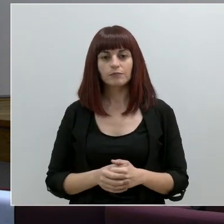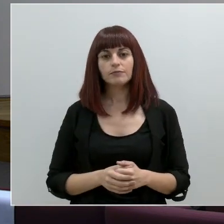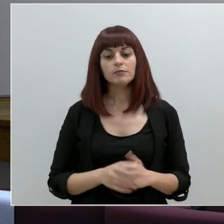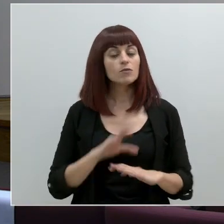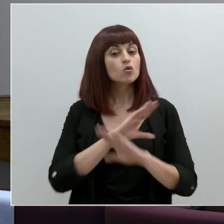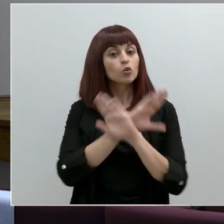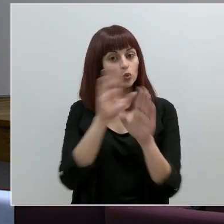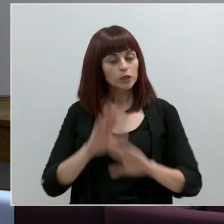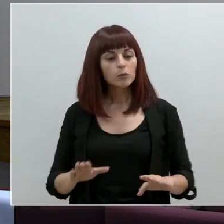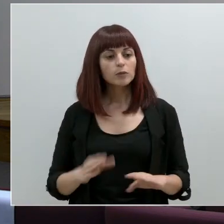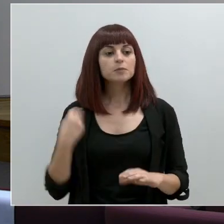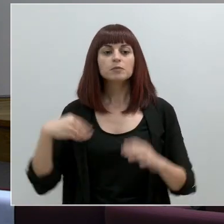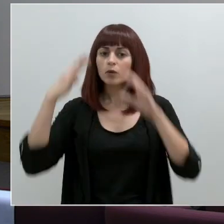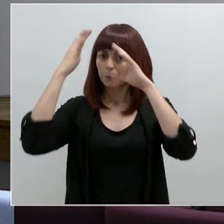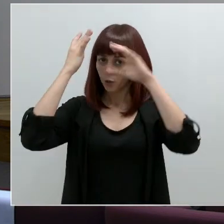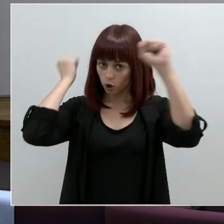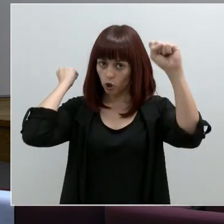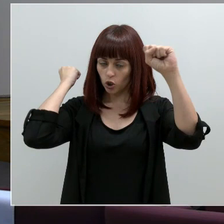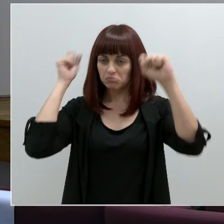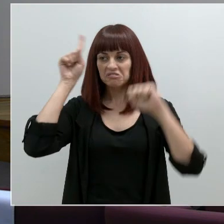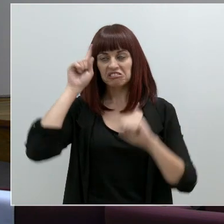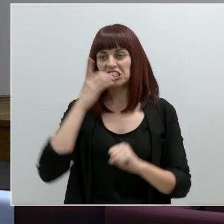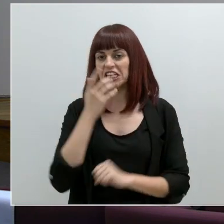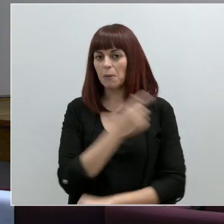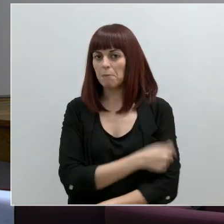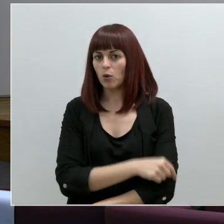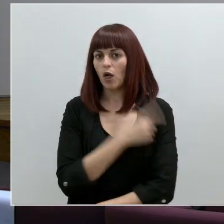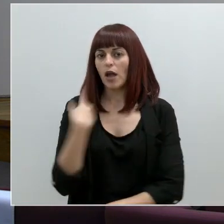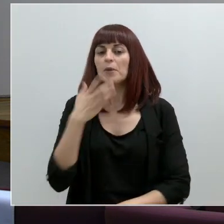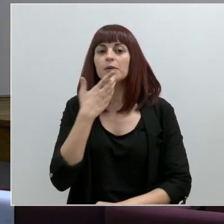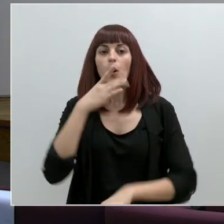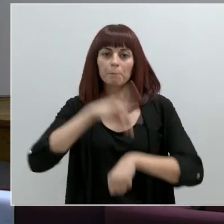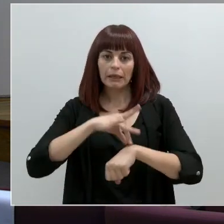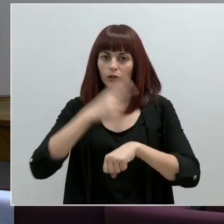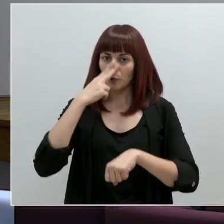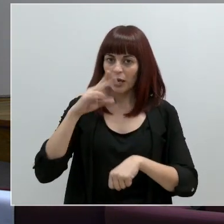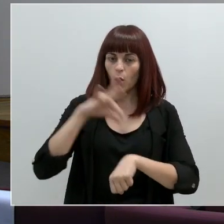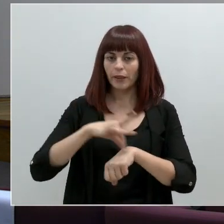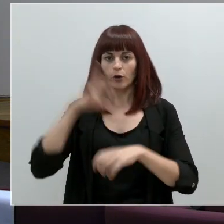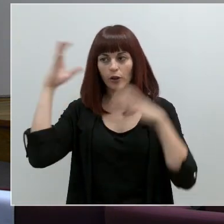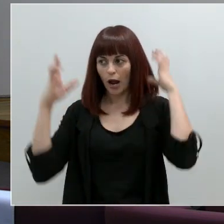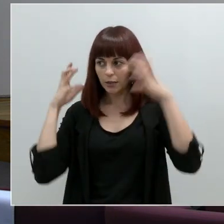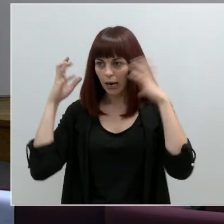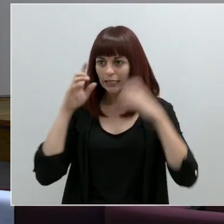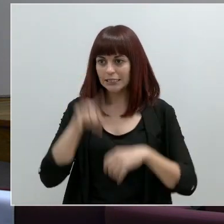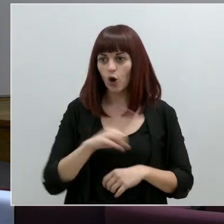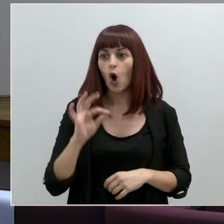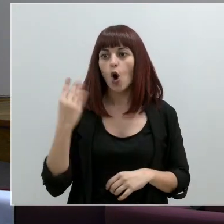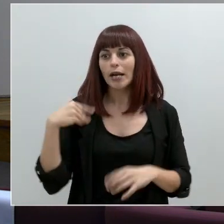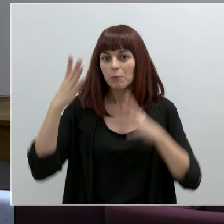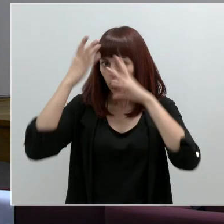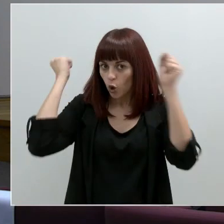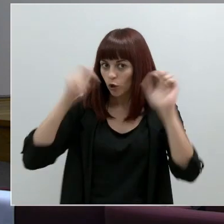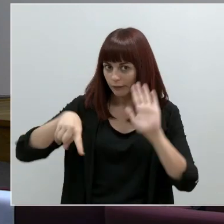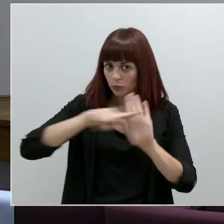por último, si en los protocolos, no sé si se ha llegado ya a vacunar a podólogos y veterinarios o si estaban en el protocolo